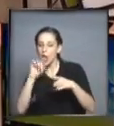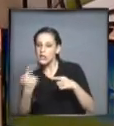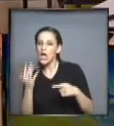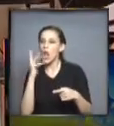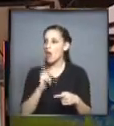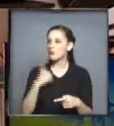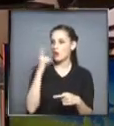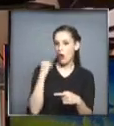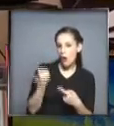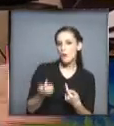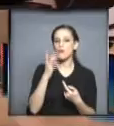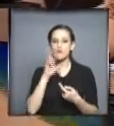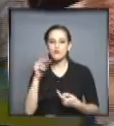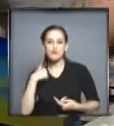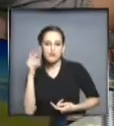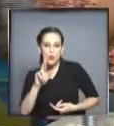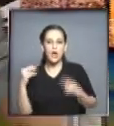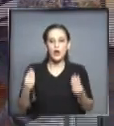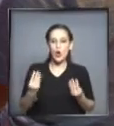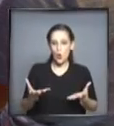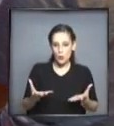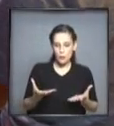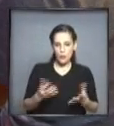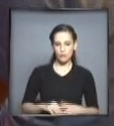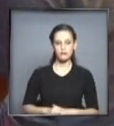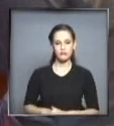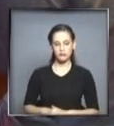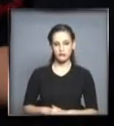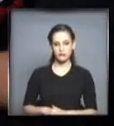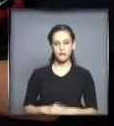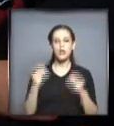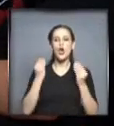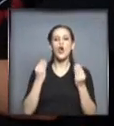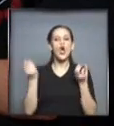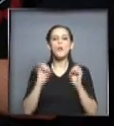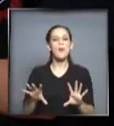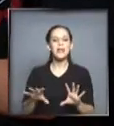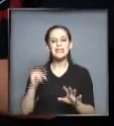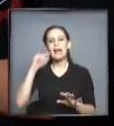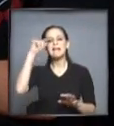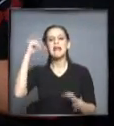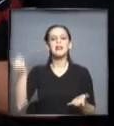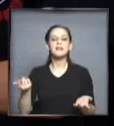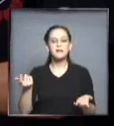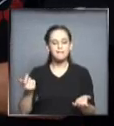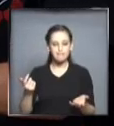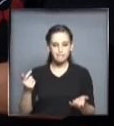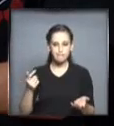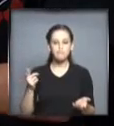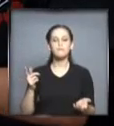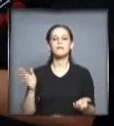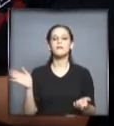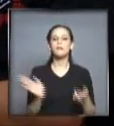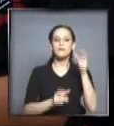un candidato, te gustó una chica, te sumaste, dijimos, vamos, todos en el mismo carro. ¿Cómo empezaste? Bueno, la gran mayoría de nosotros, bueno,